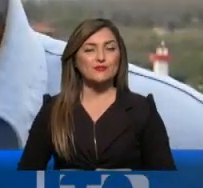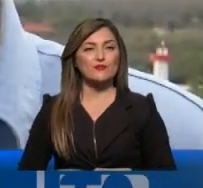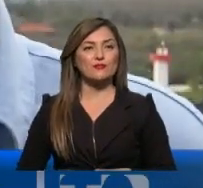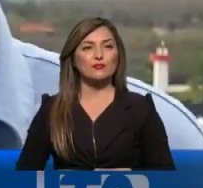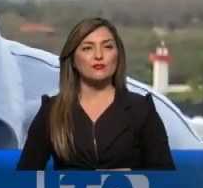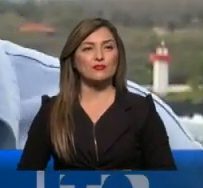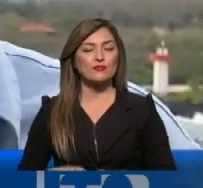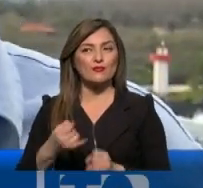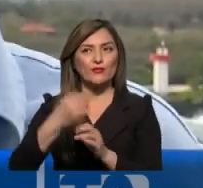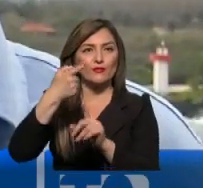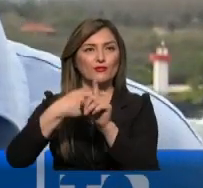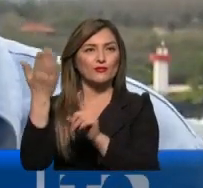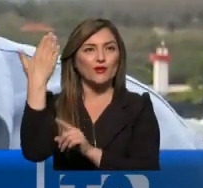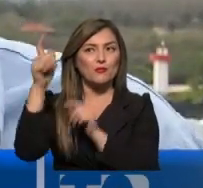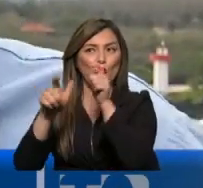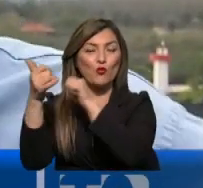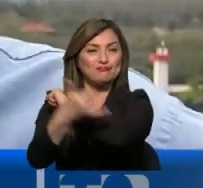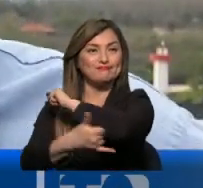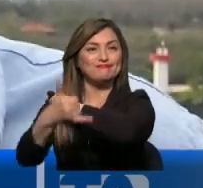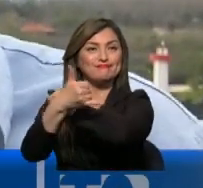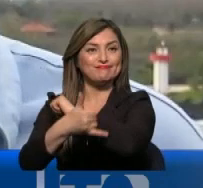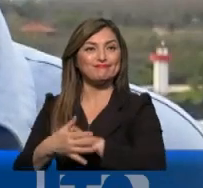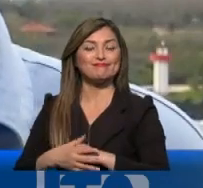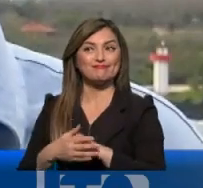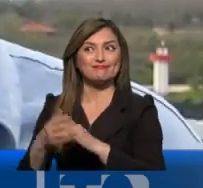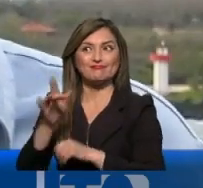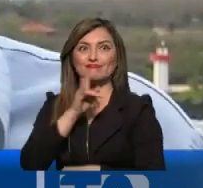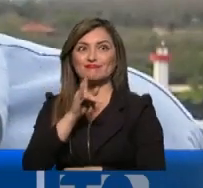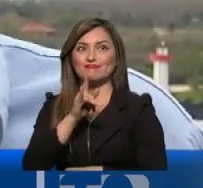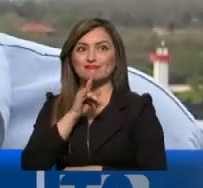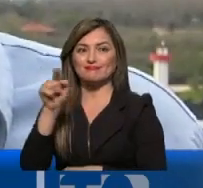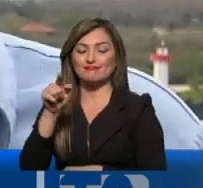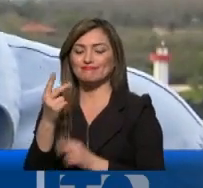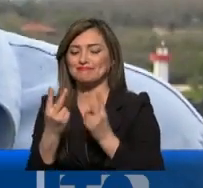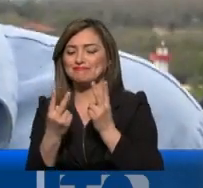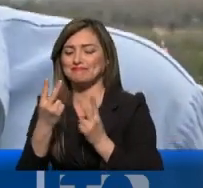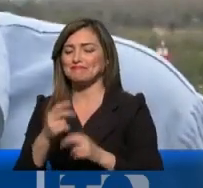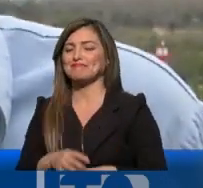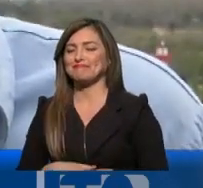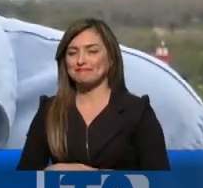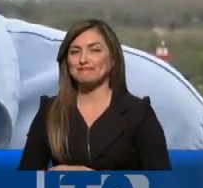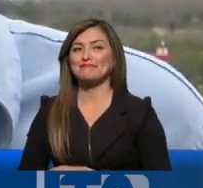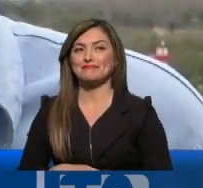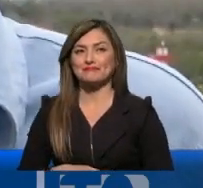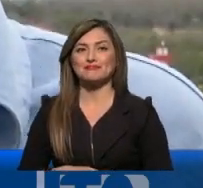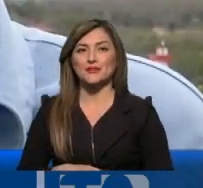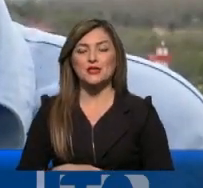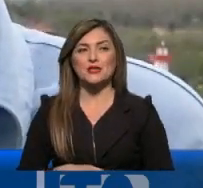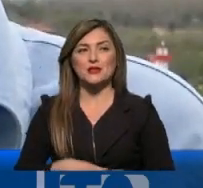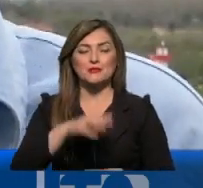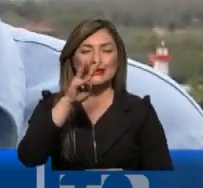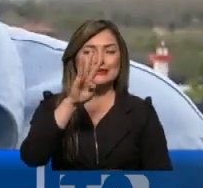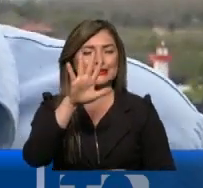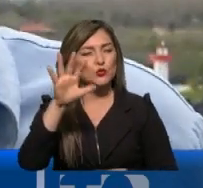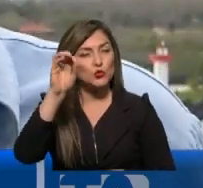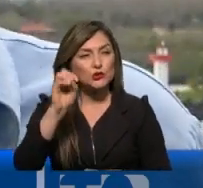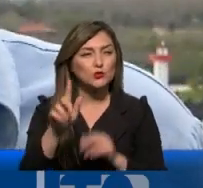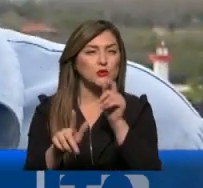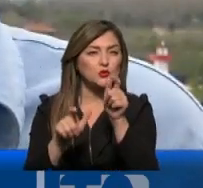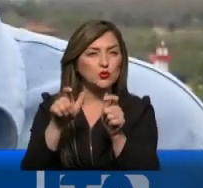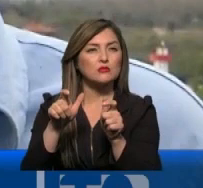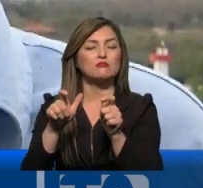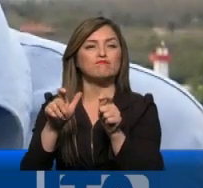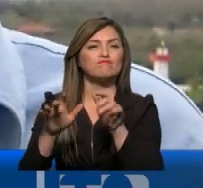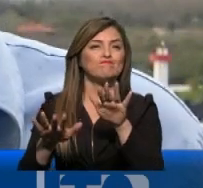ya muchos más extranjeros, sobre todo desde el mercado norteamericano, pero el 65% de los visitantes hoy por